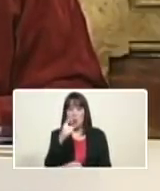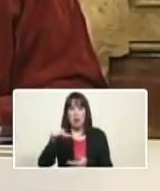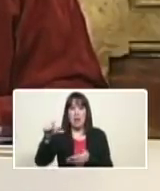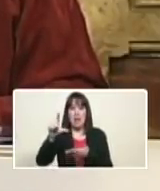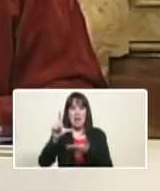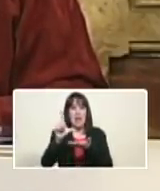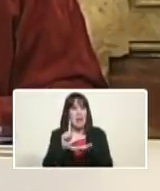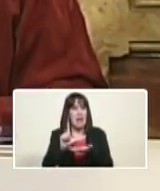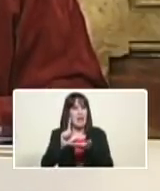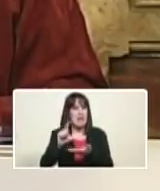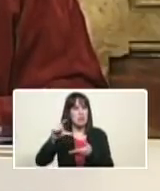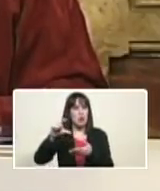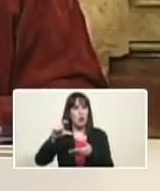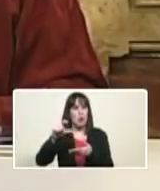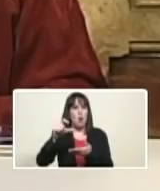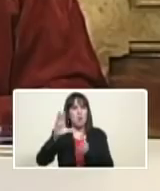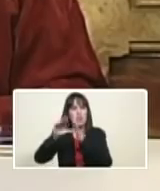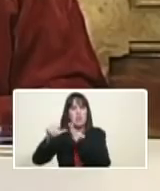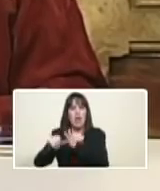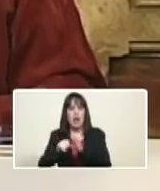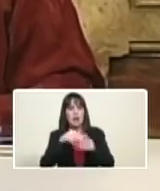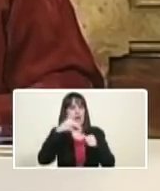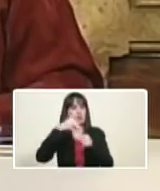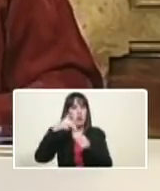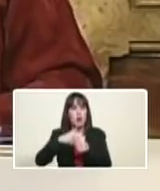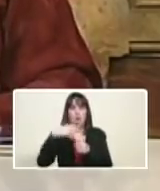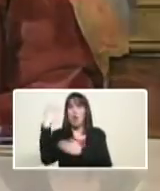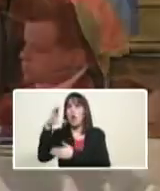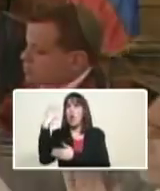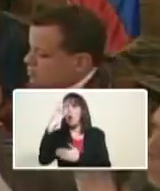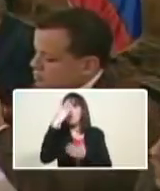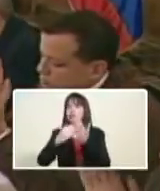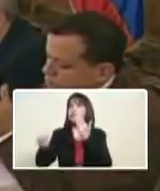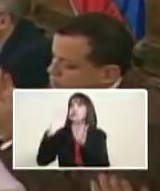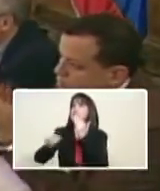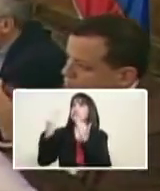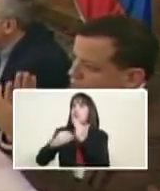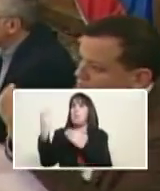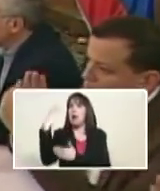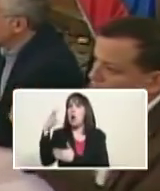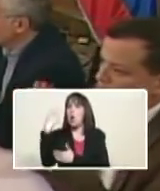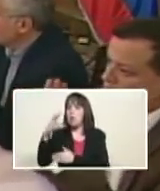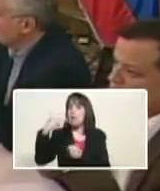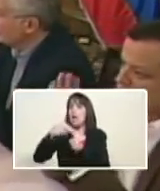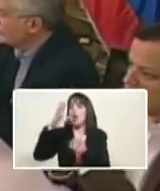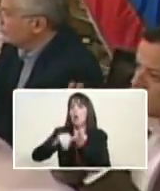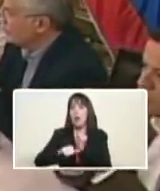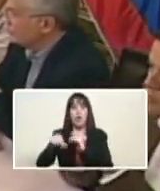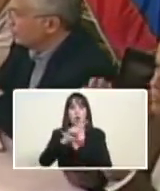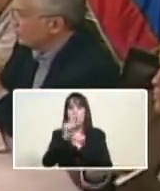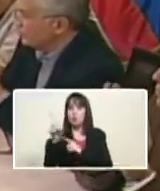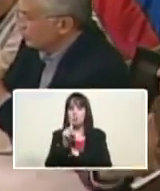las lacras colombianas, para las lacras de las mafias de Colombia. Ni un litro de gasolina más para Colombia.